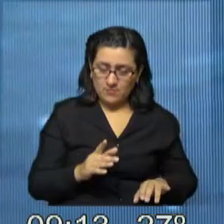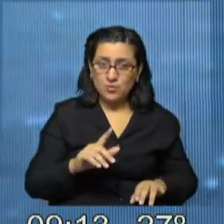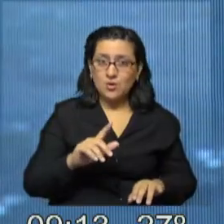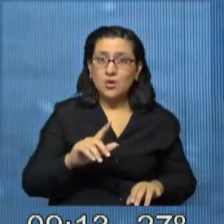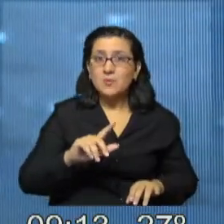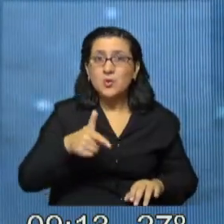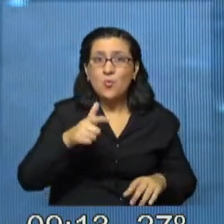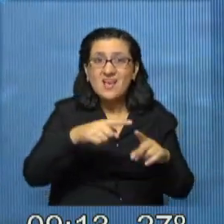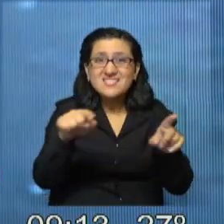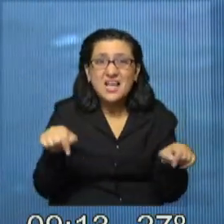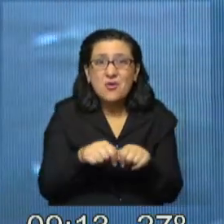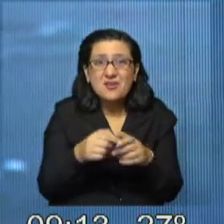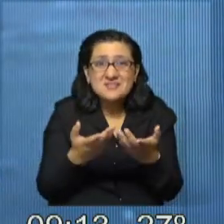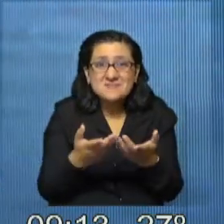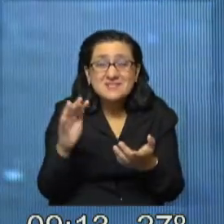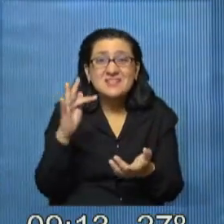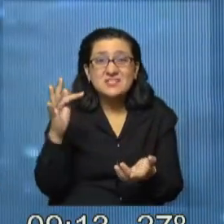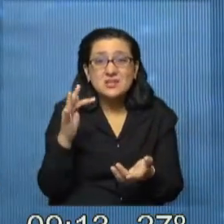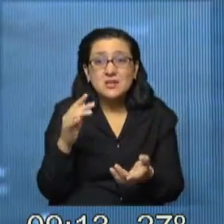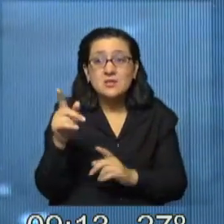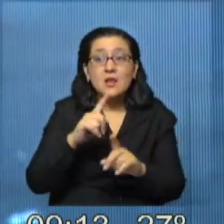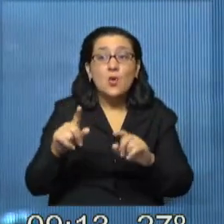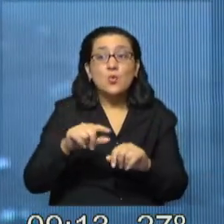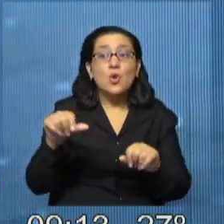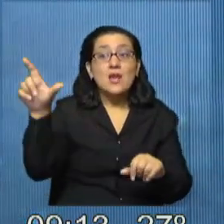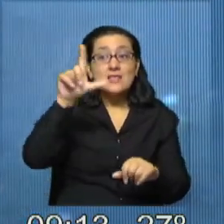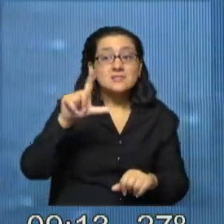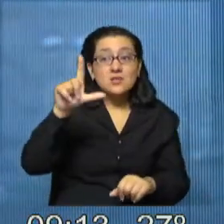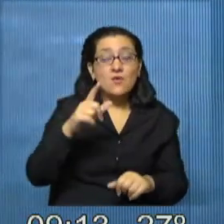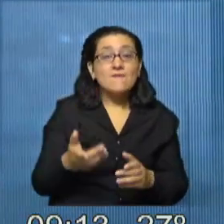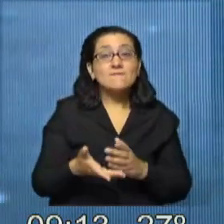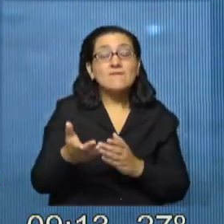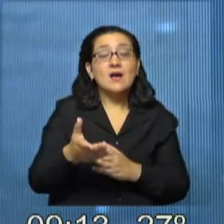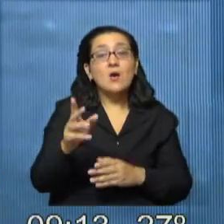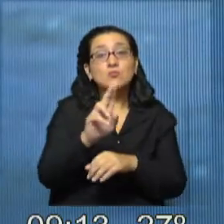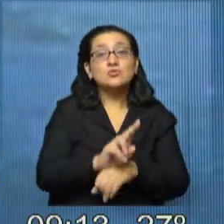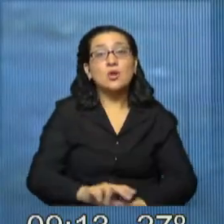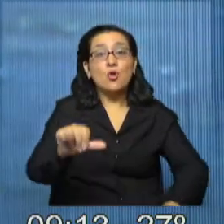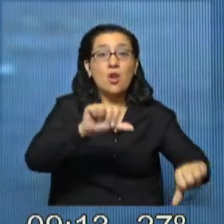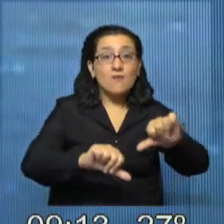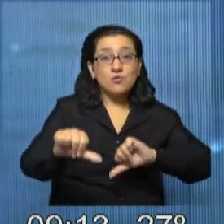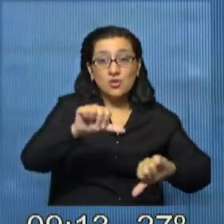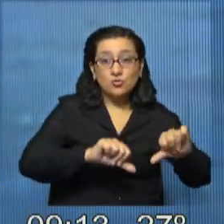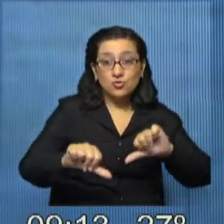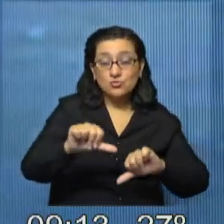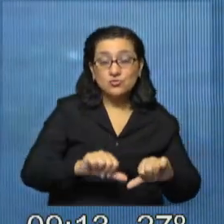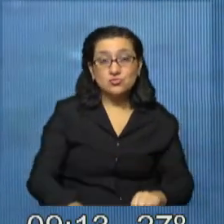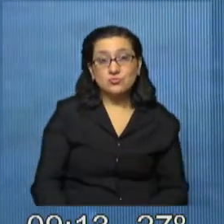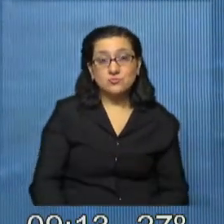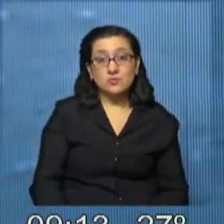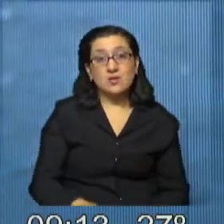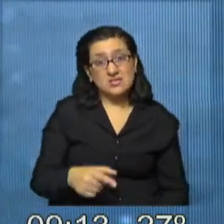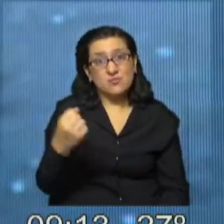para hacerlo. Ajá. Y en algunos liceos se van a tomar los laboratorios. Se le va a sacar los laboratorios a los bachilleratos, que